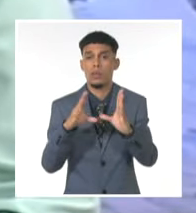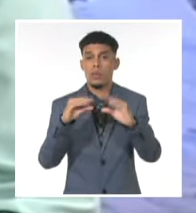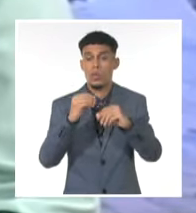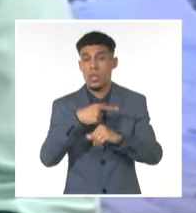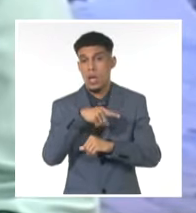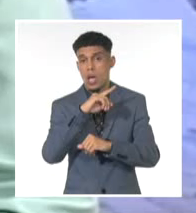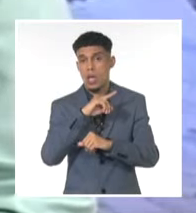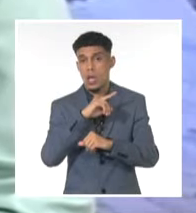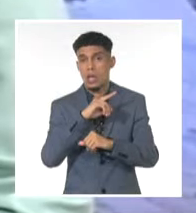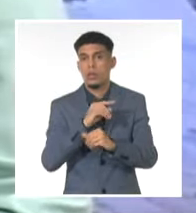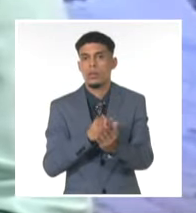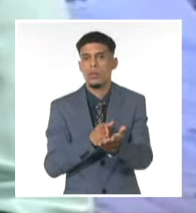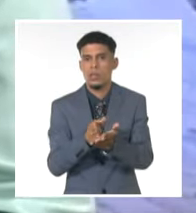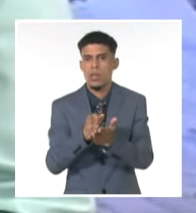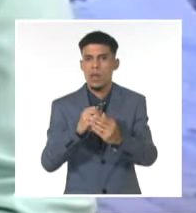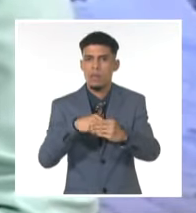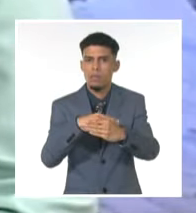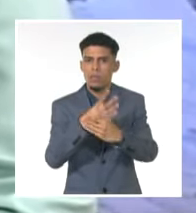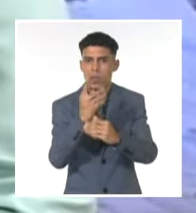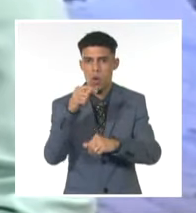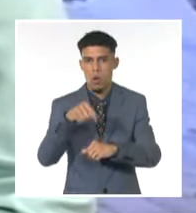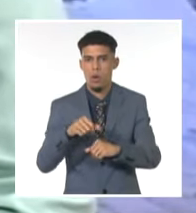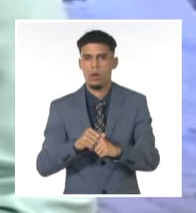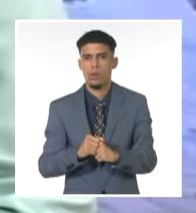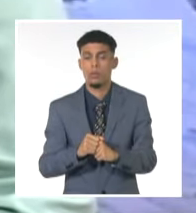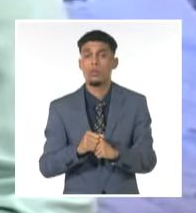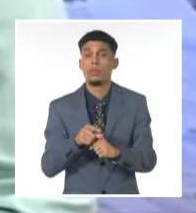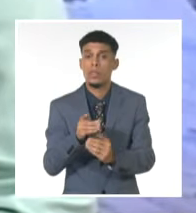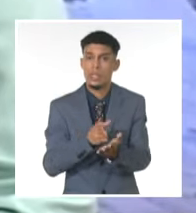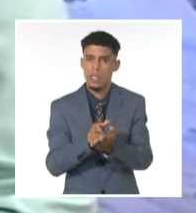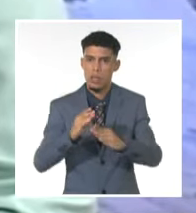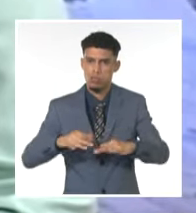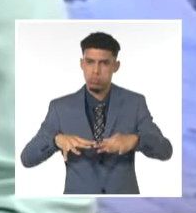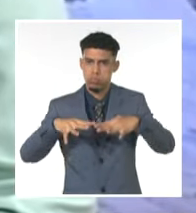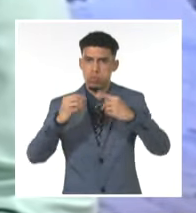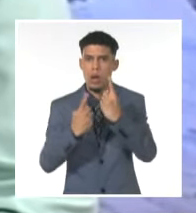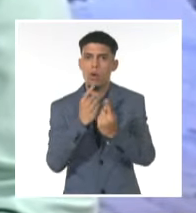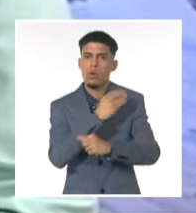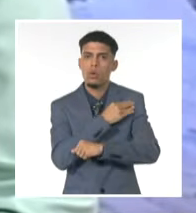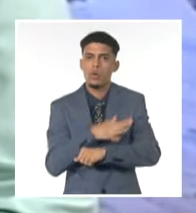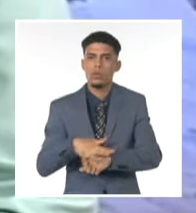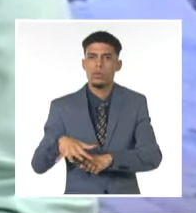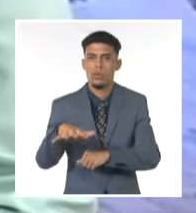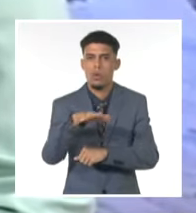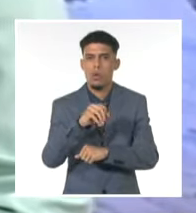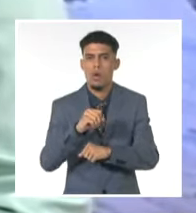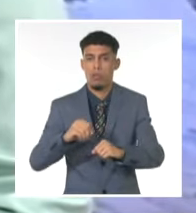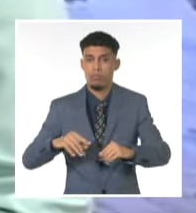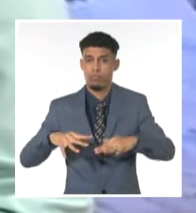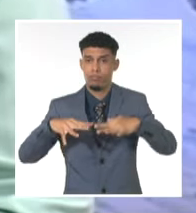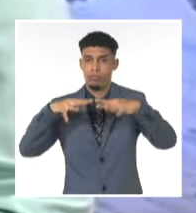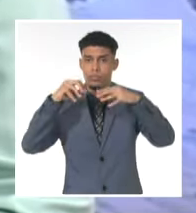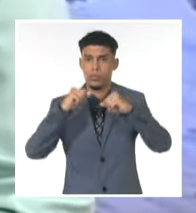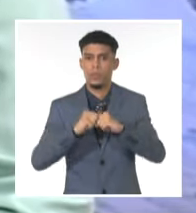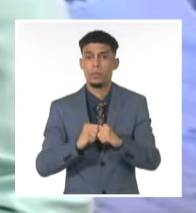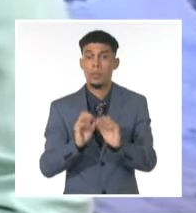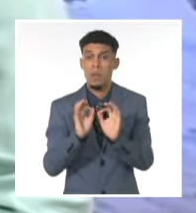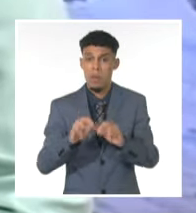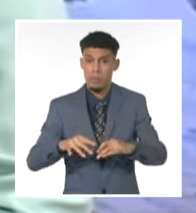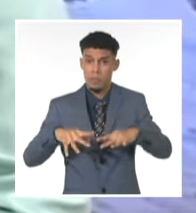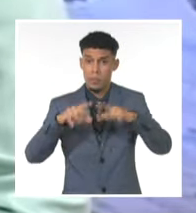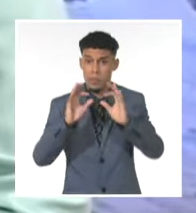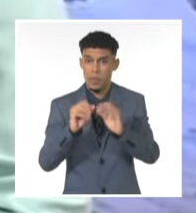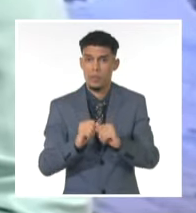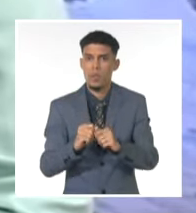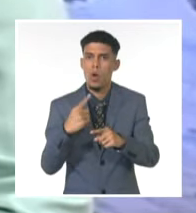hasta la madrugada de hoy, lo que provocó inundaciones en zonas bajas del litoral de Baracoa. Sobre estas inundaciones y sobre